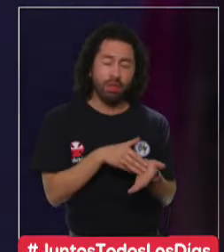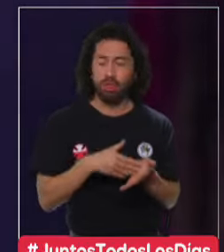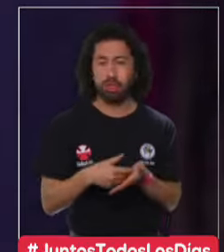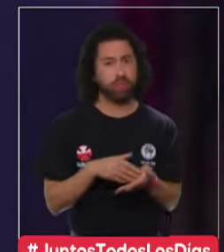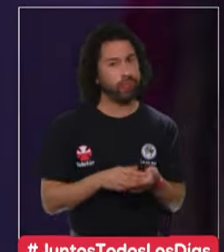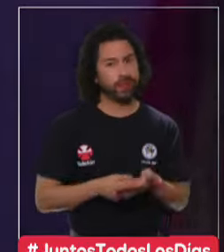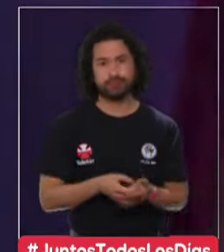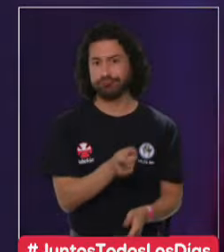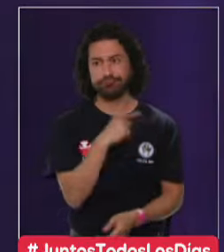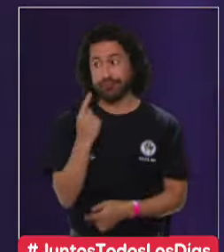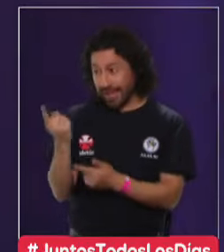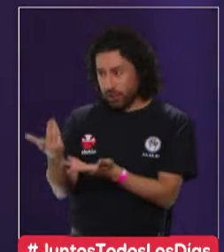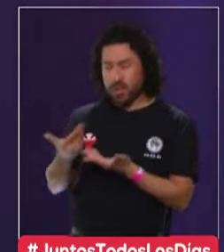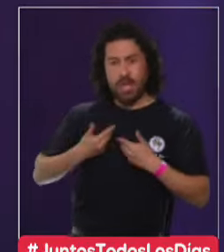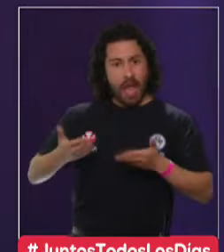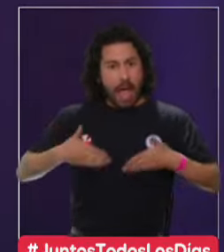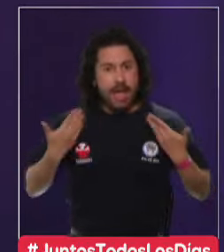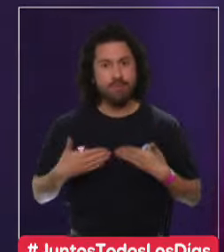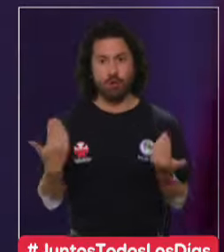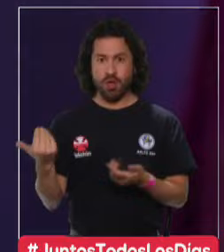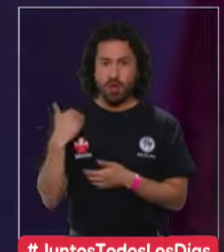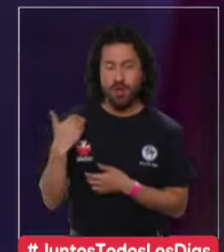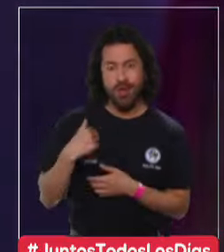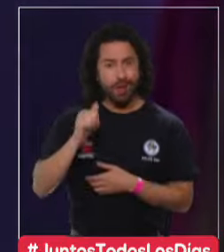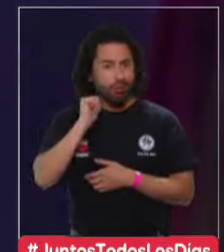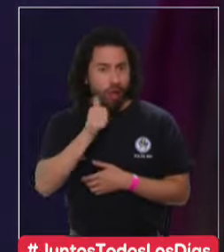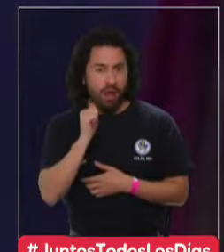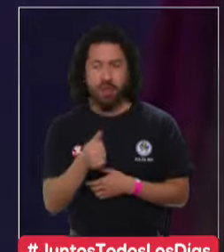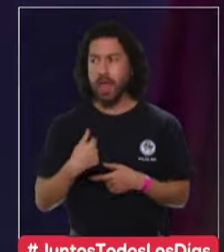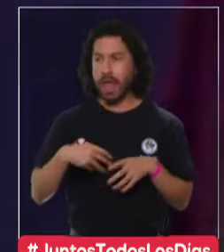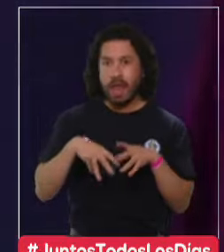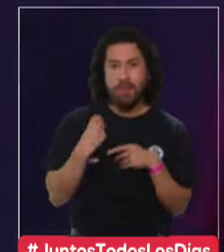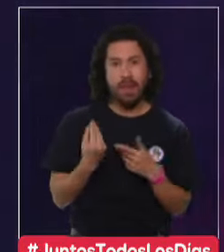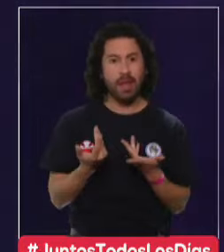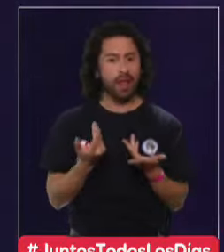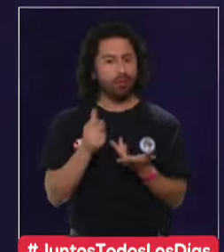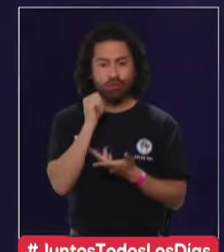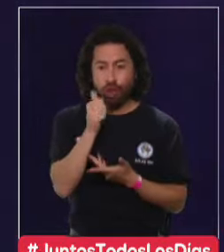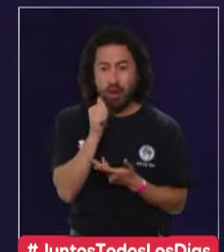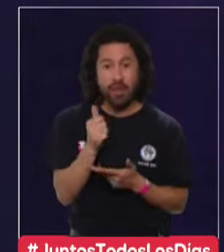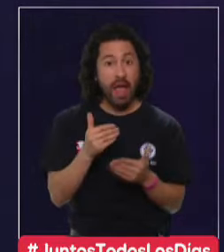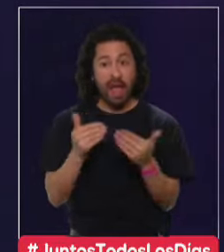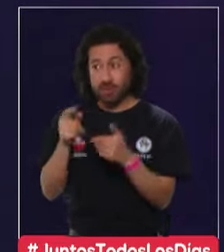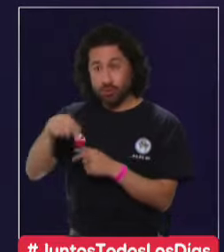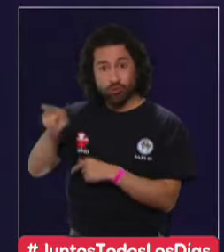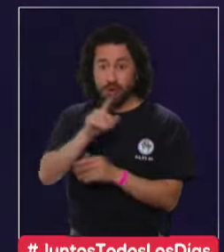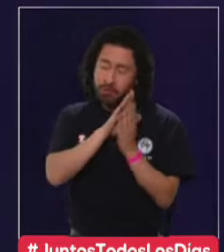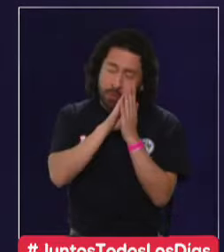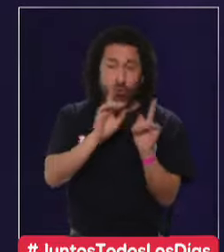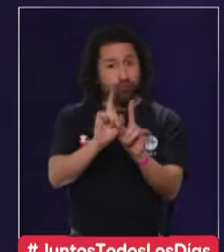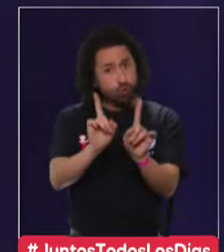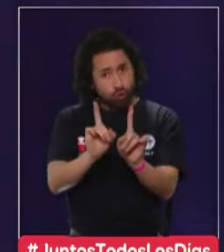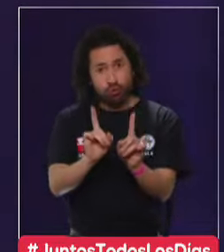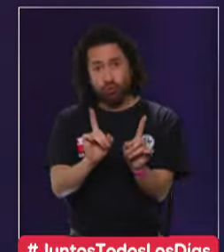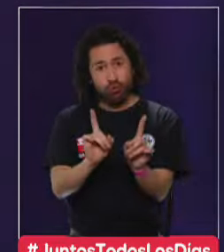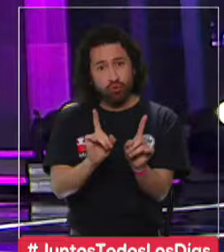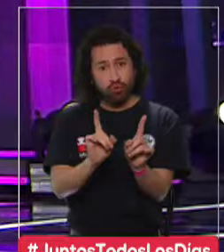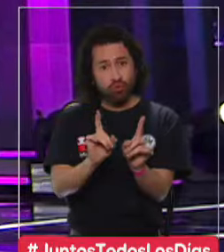Ellos nos daban esperanza. Todos los días lo esperaban, hay días que no dormían, pero ellos